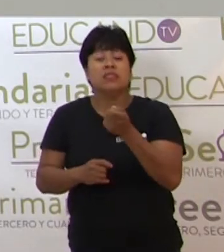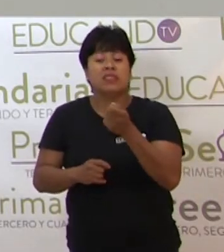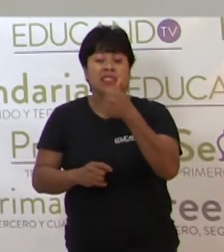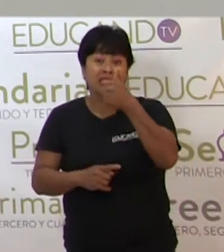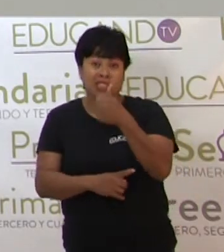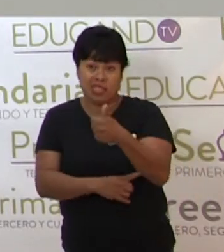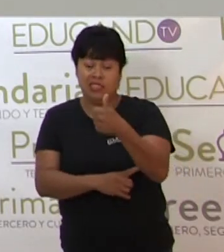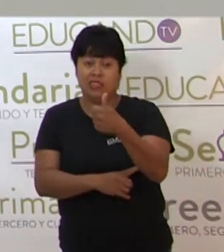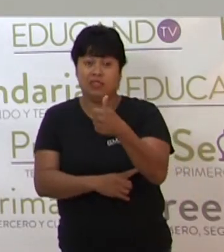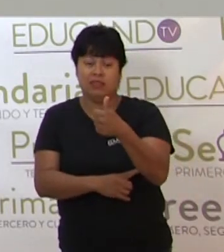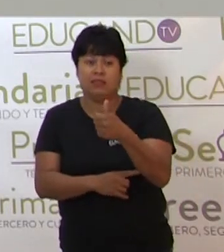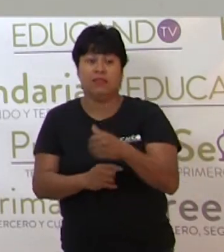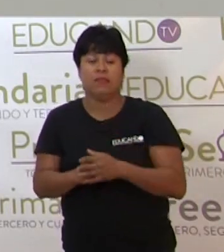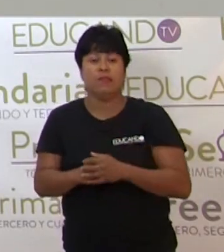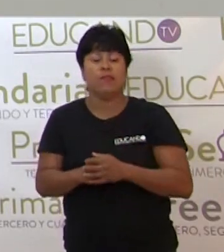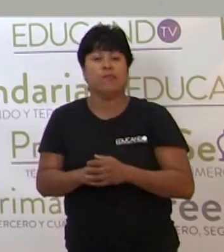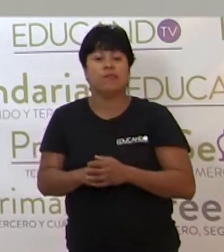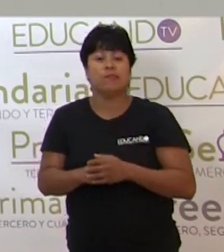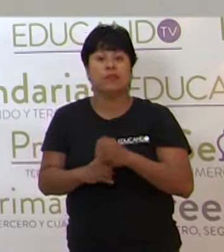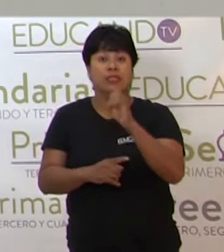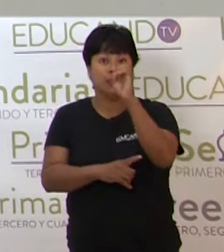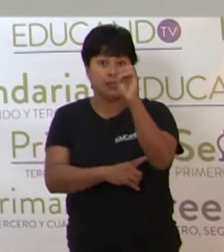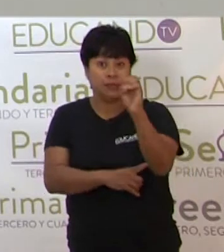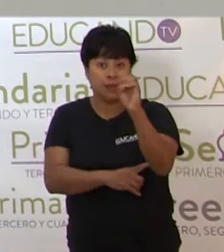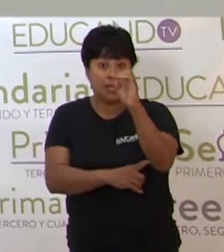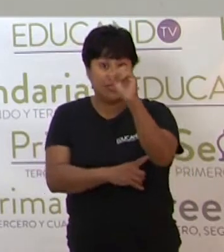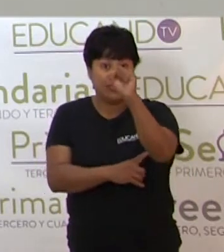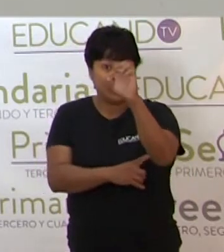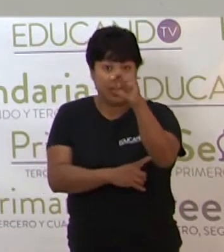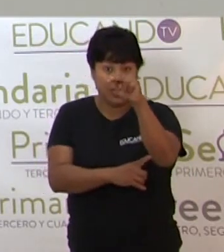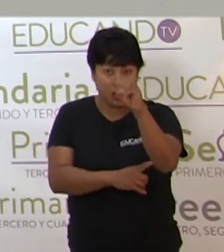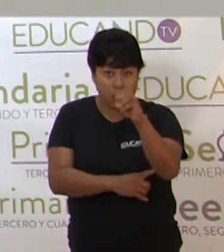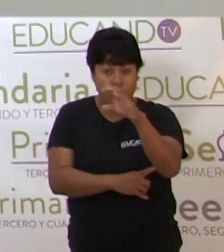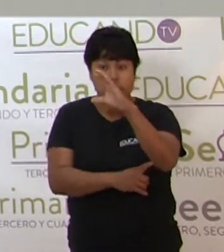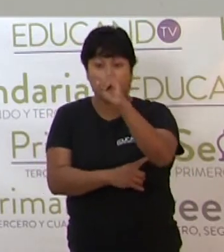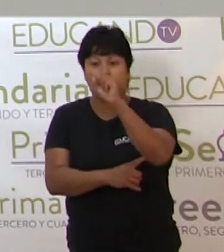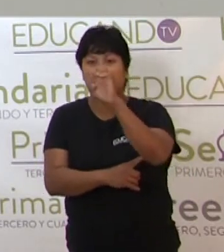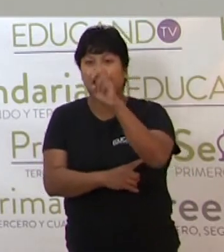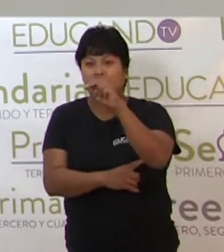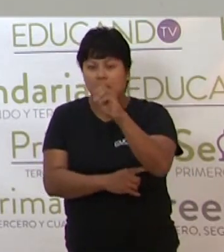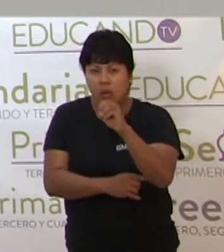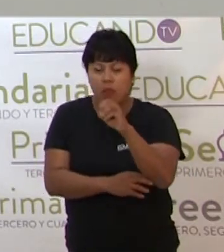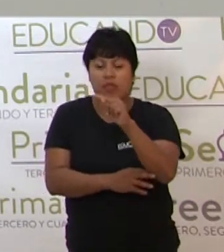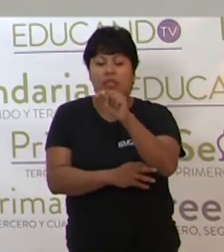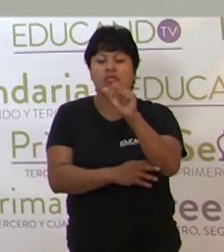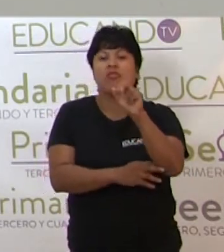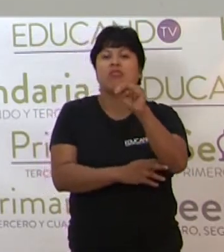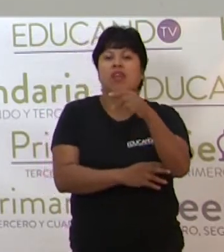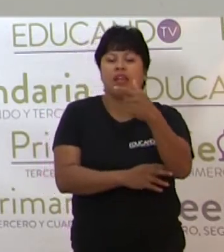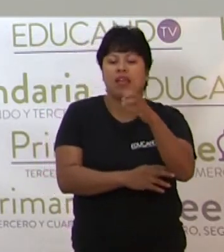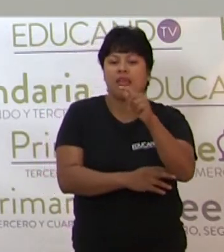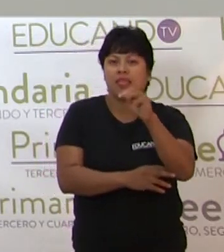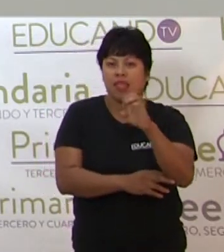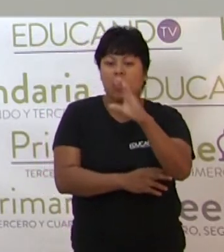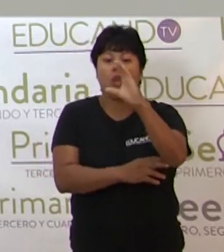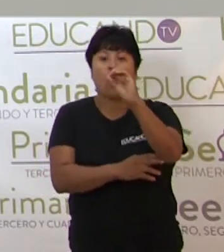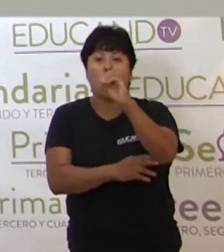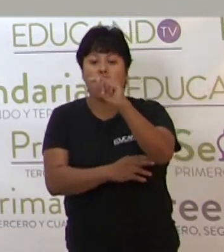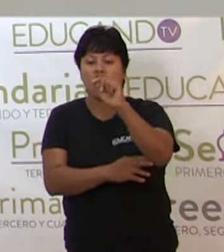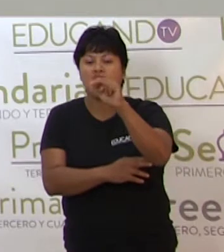6. ¿Sí? Seno, coseno, tangente,